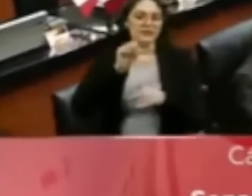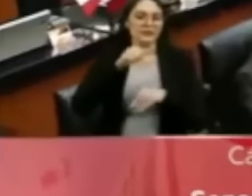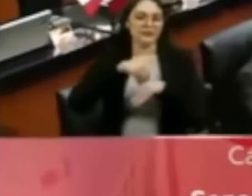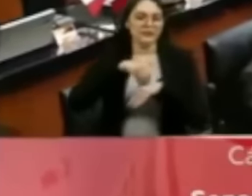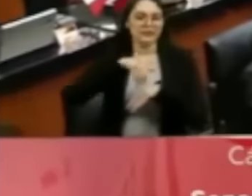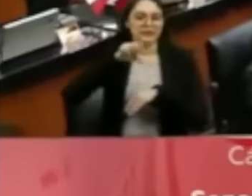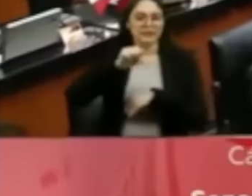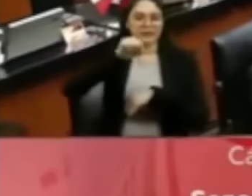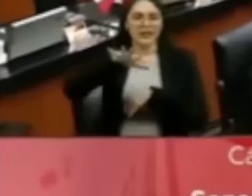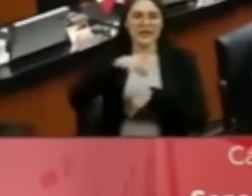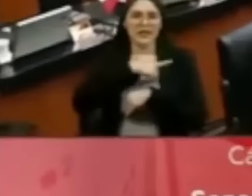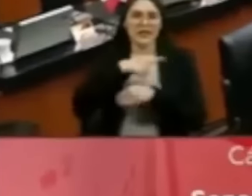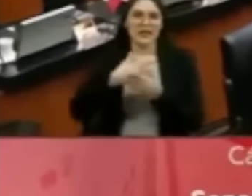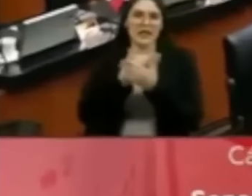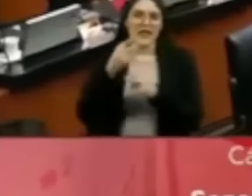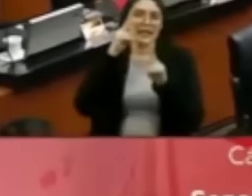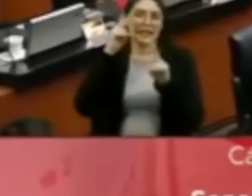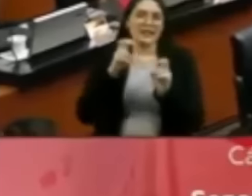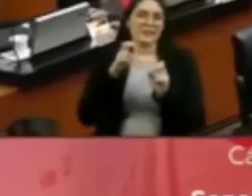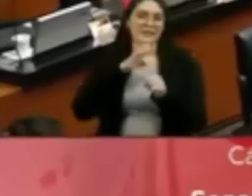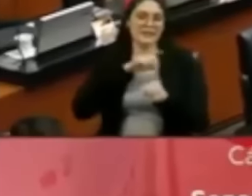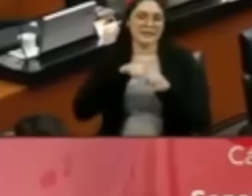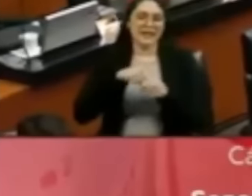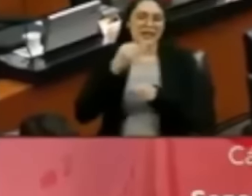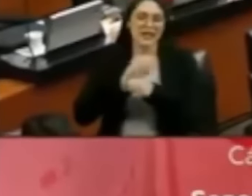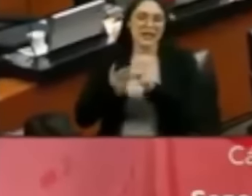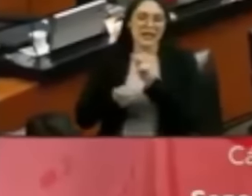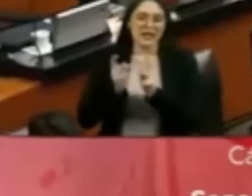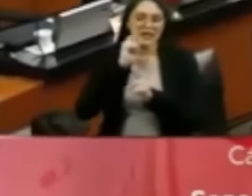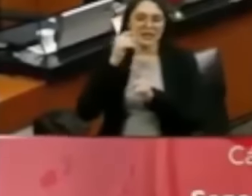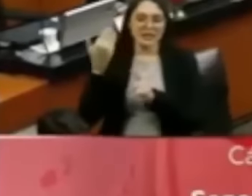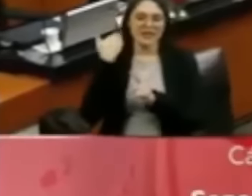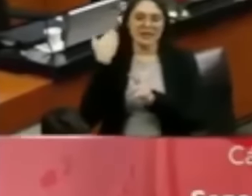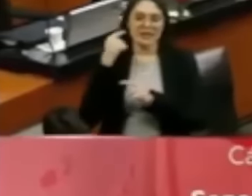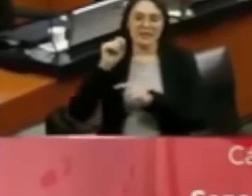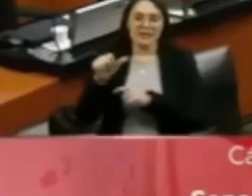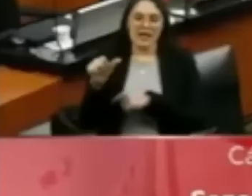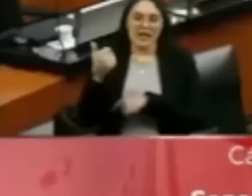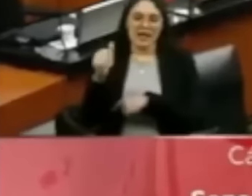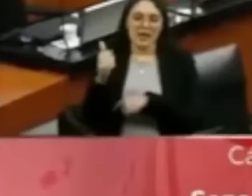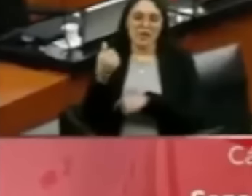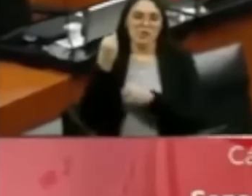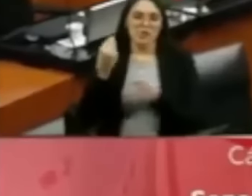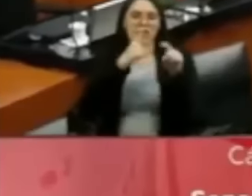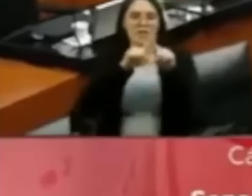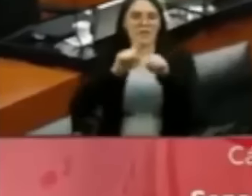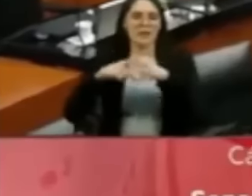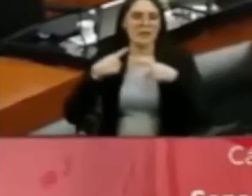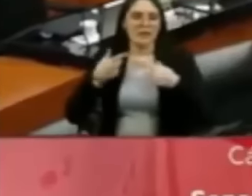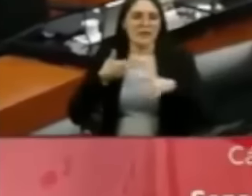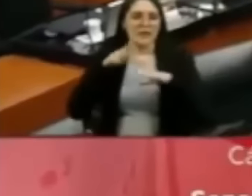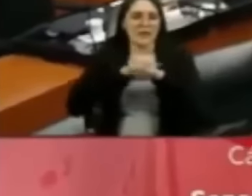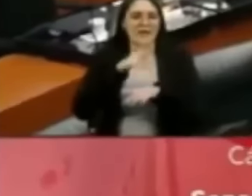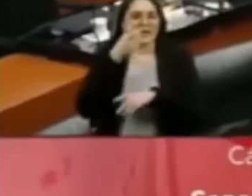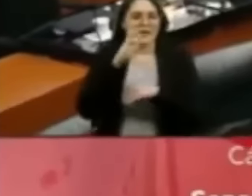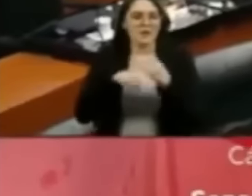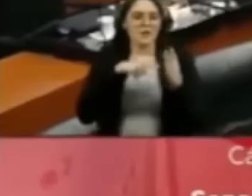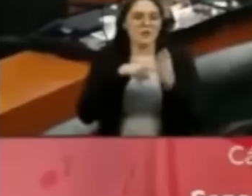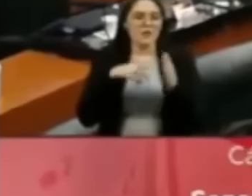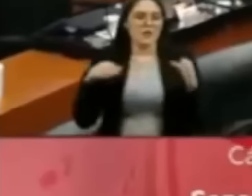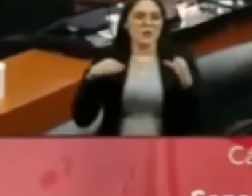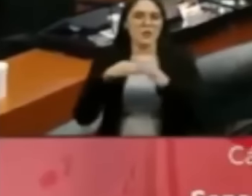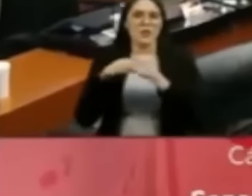la Unión. Para ser puntuales, específicos, el pasado 26 de agosto, la mayoría de las y los integrantes de este órgano legislativo durante